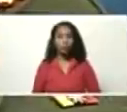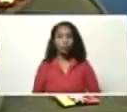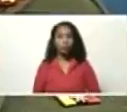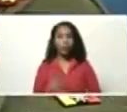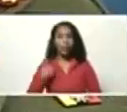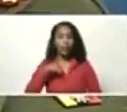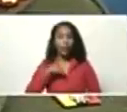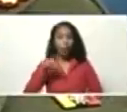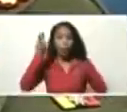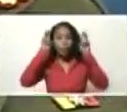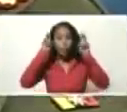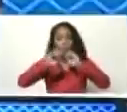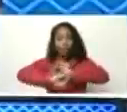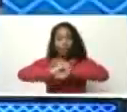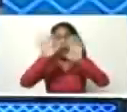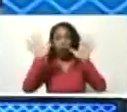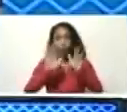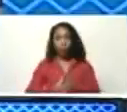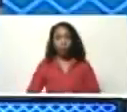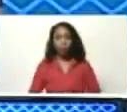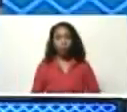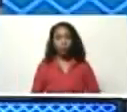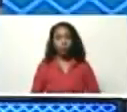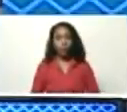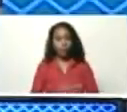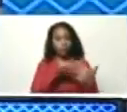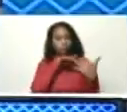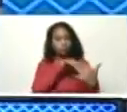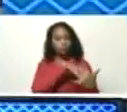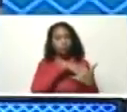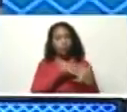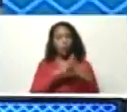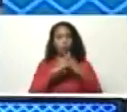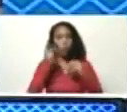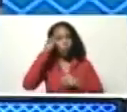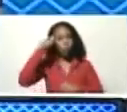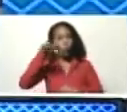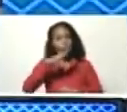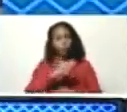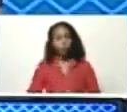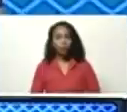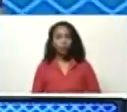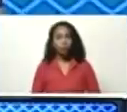Tenemos un concepto muy claro, la guerra de todo el pueblo.